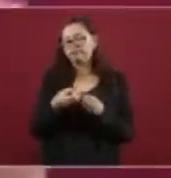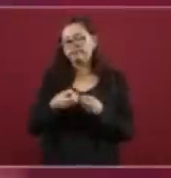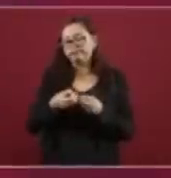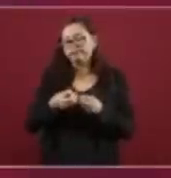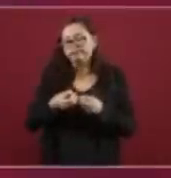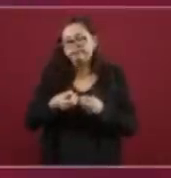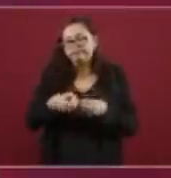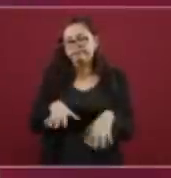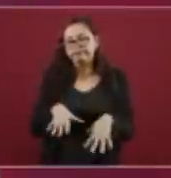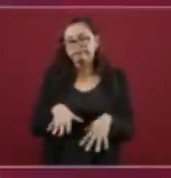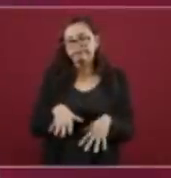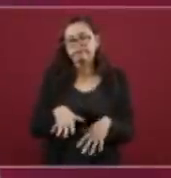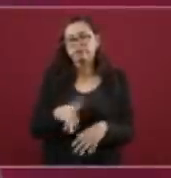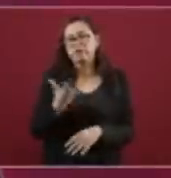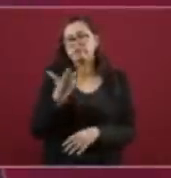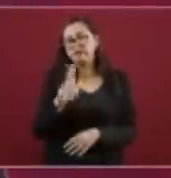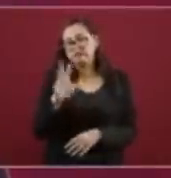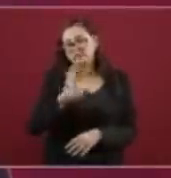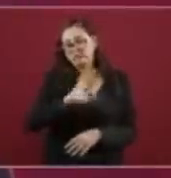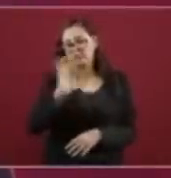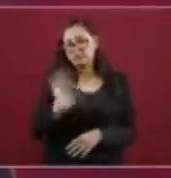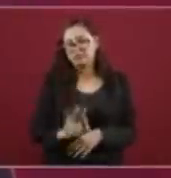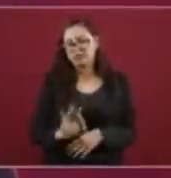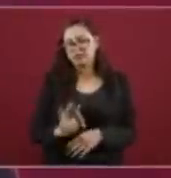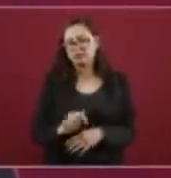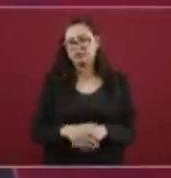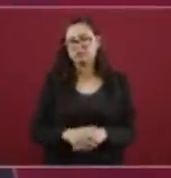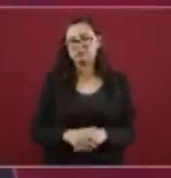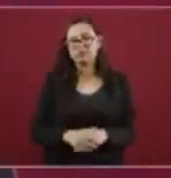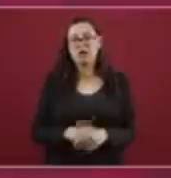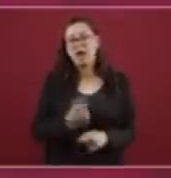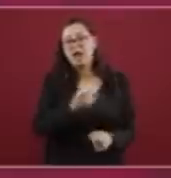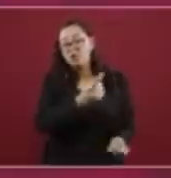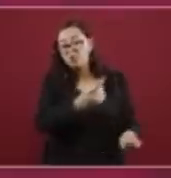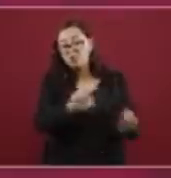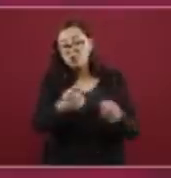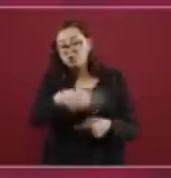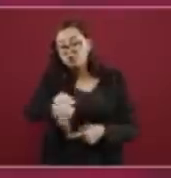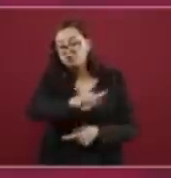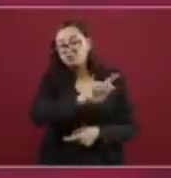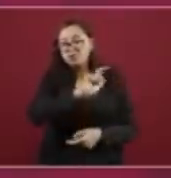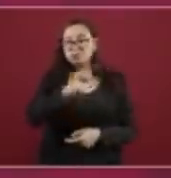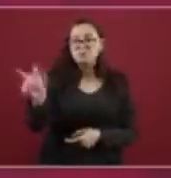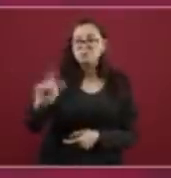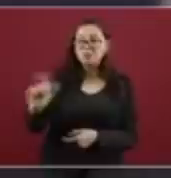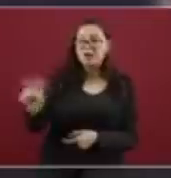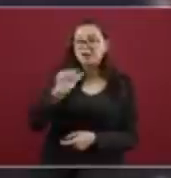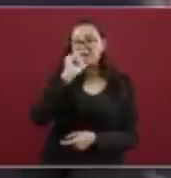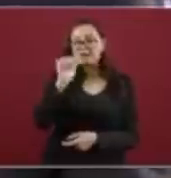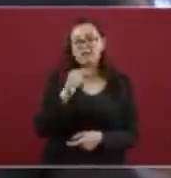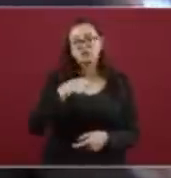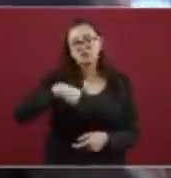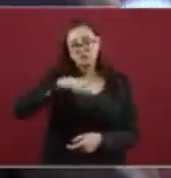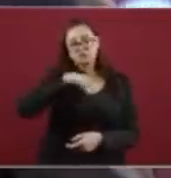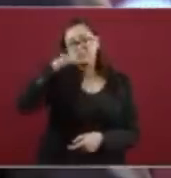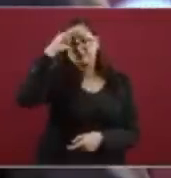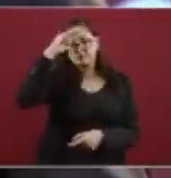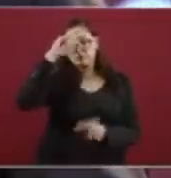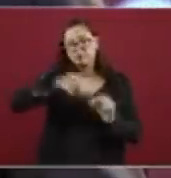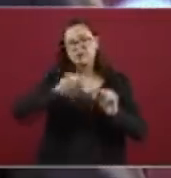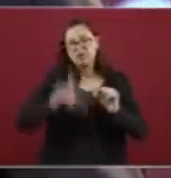mucho del 10% de no pago, porque la mayor parte de la gente en México